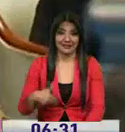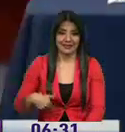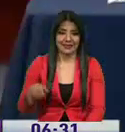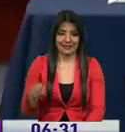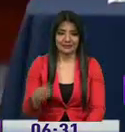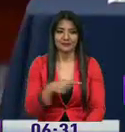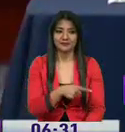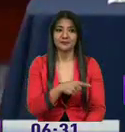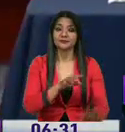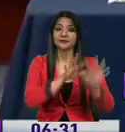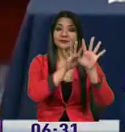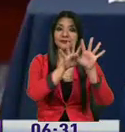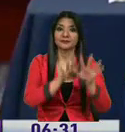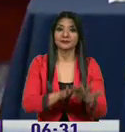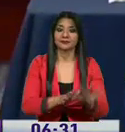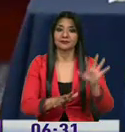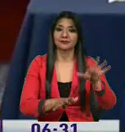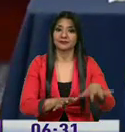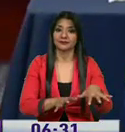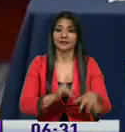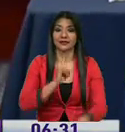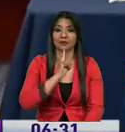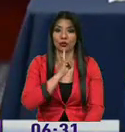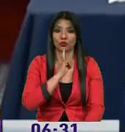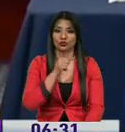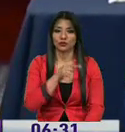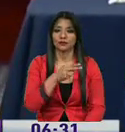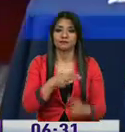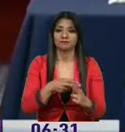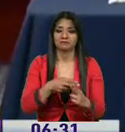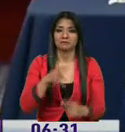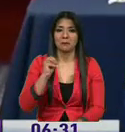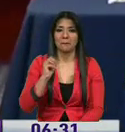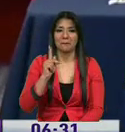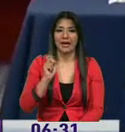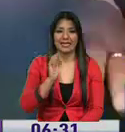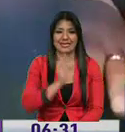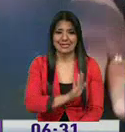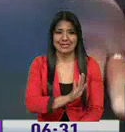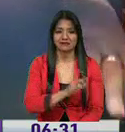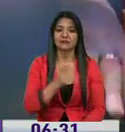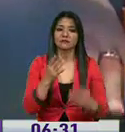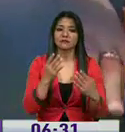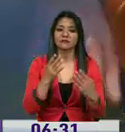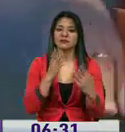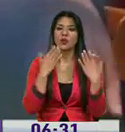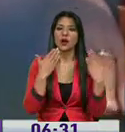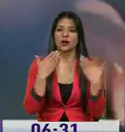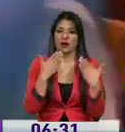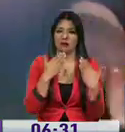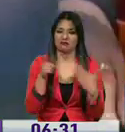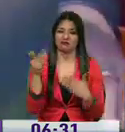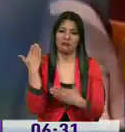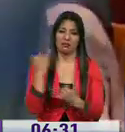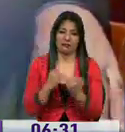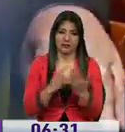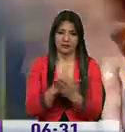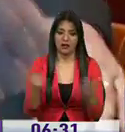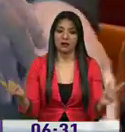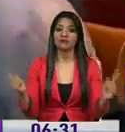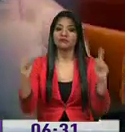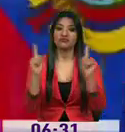secretario de Estado de Estados Unidos, Mike Pompeo, quien estuvo en Guayaquil este fin de semana, denotaron afianzamiento de lazos entre